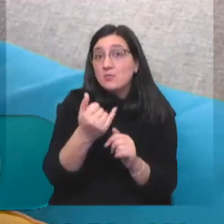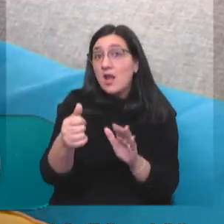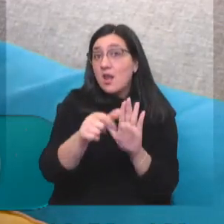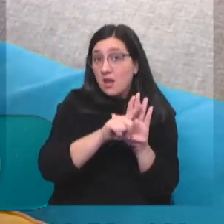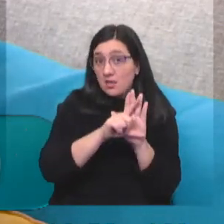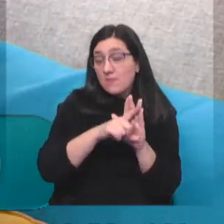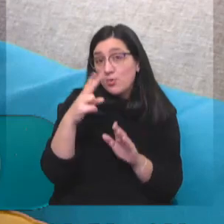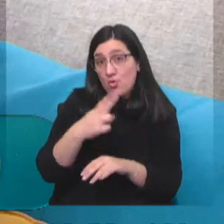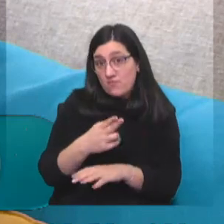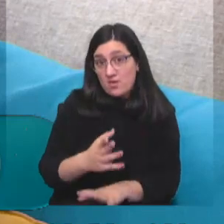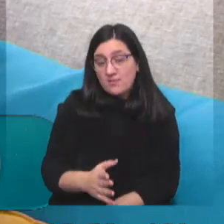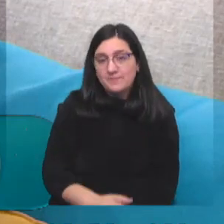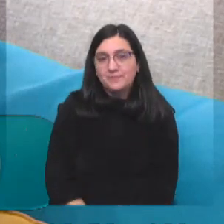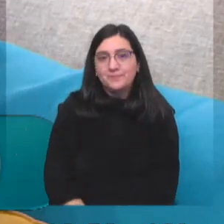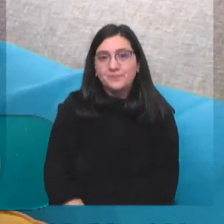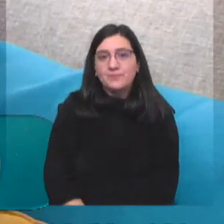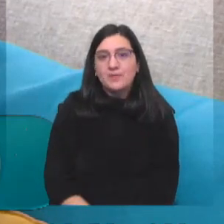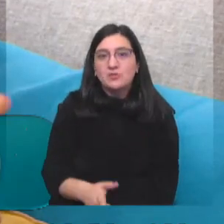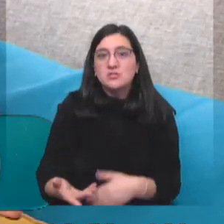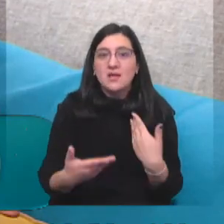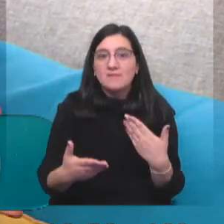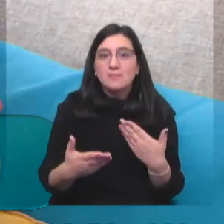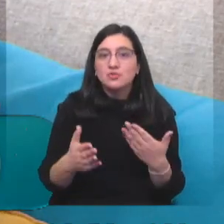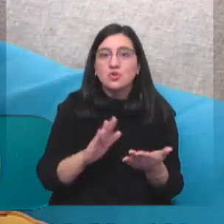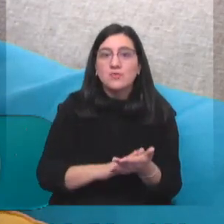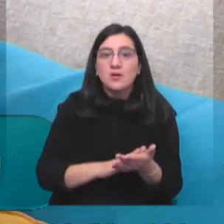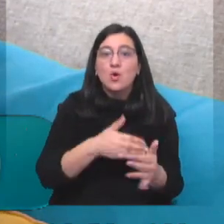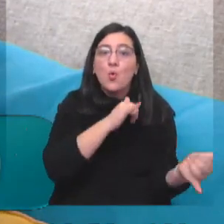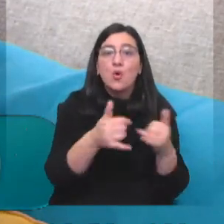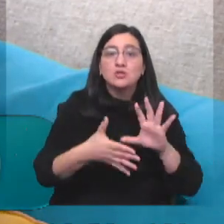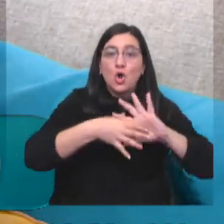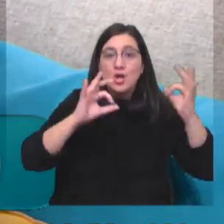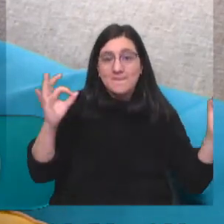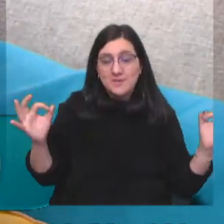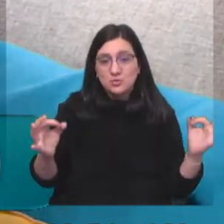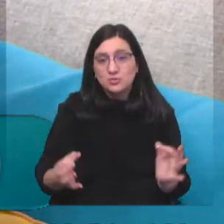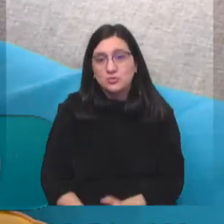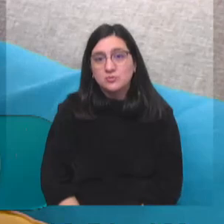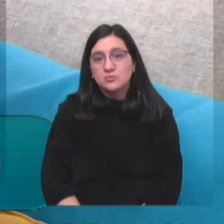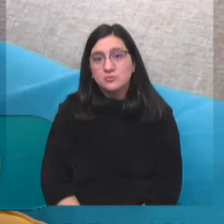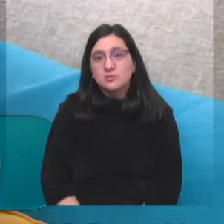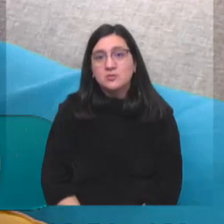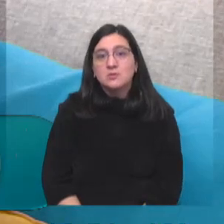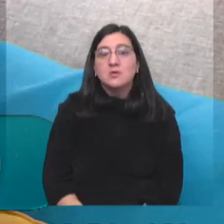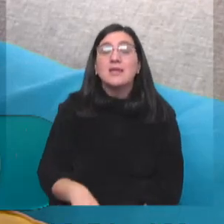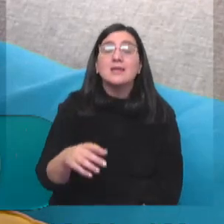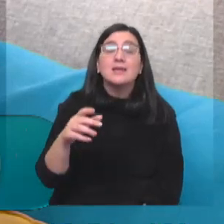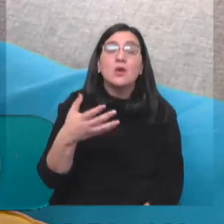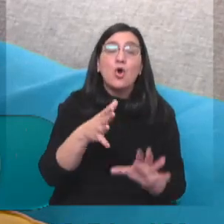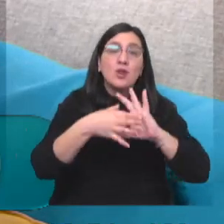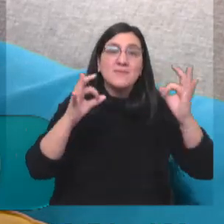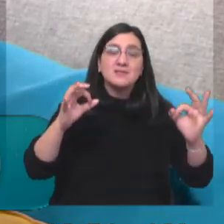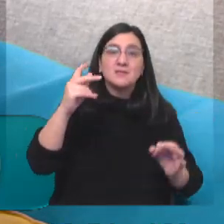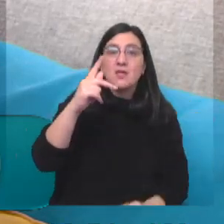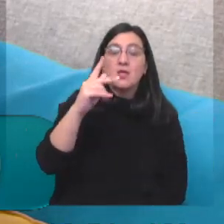Y bueno, hablar un poco como de todo eso que nos increpa. Hablamos de los Juegos Olímpicos en los Tokios pasados, sobre el